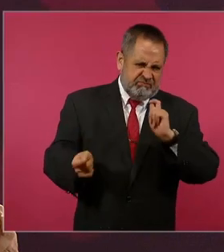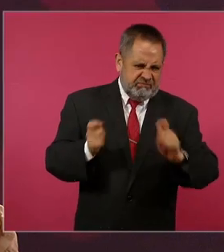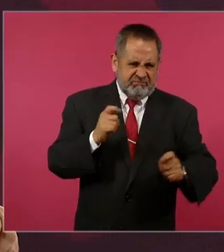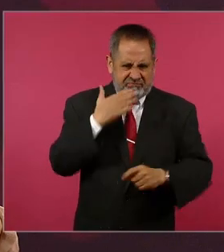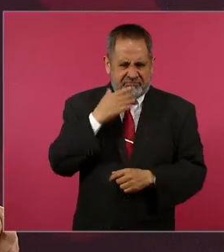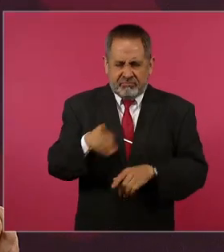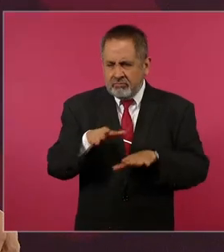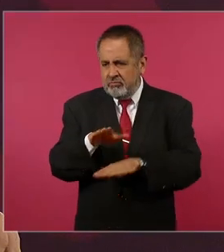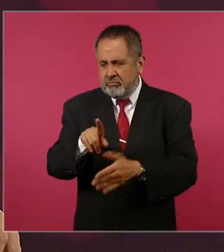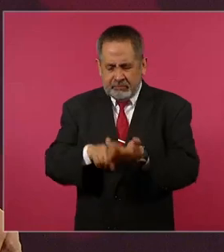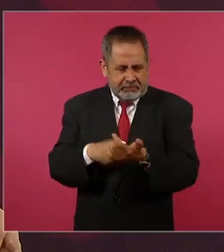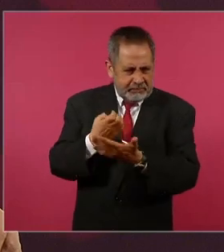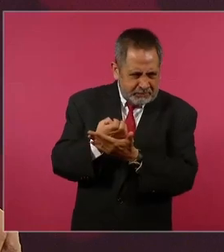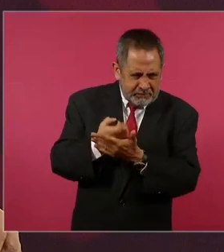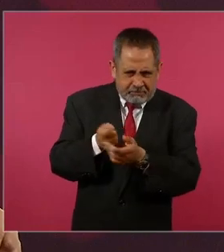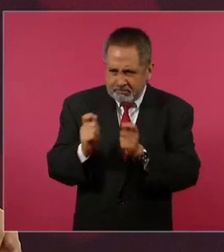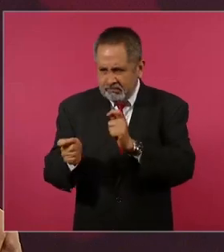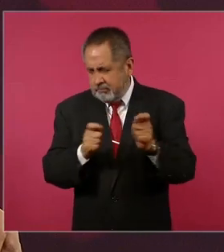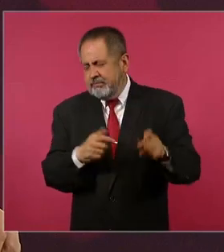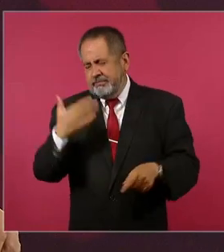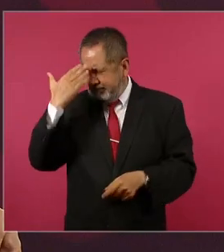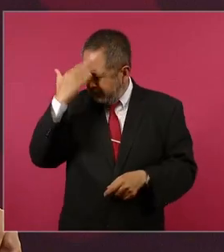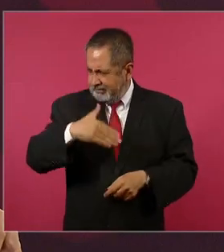en lo económico.